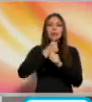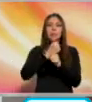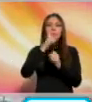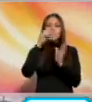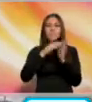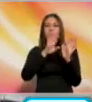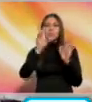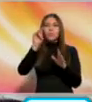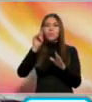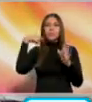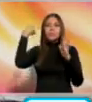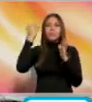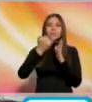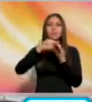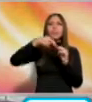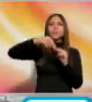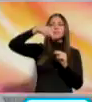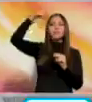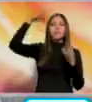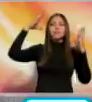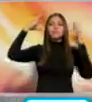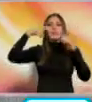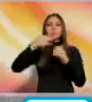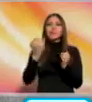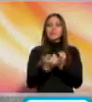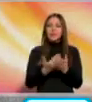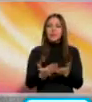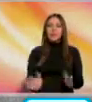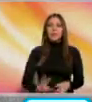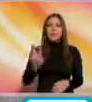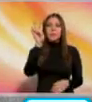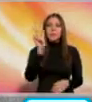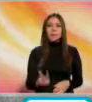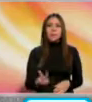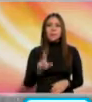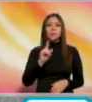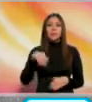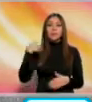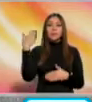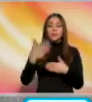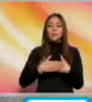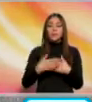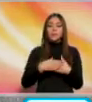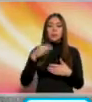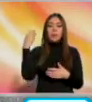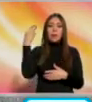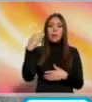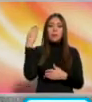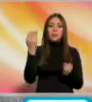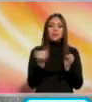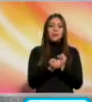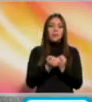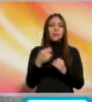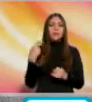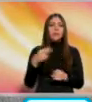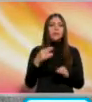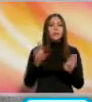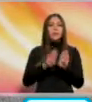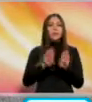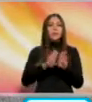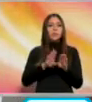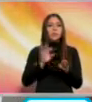está sucediendo. Una realidad. Una realidad. Y otra Bien. cosa, está a punto de suceder en marzo, todo esto. Hay vuelo tripulado, es